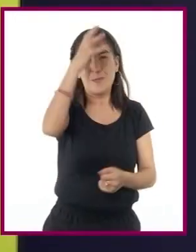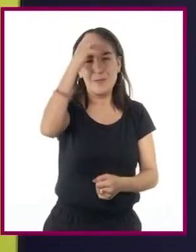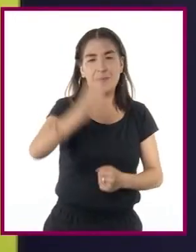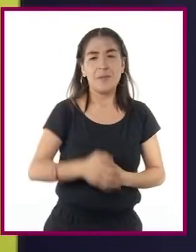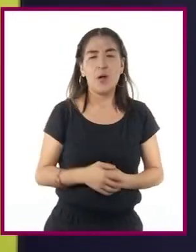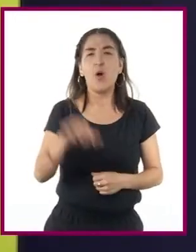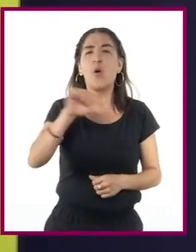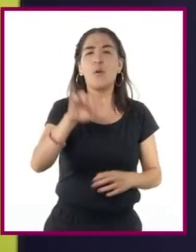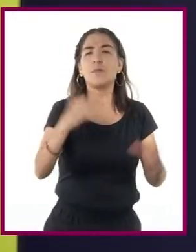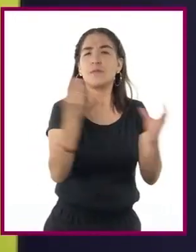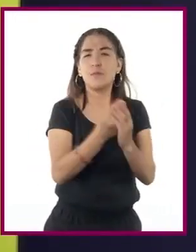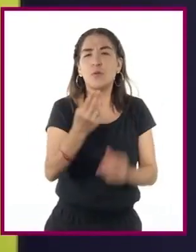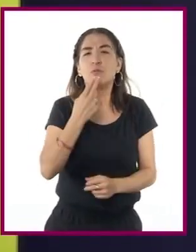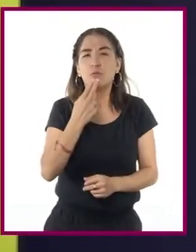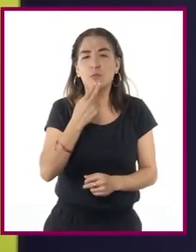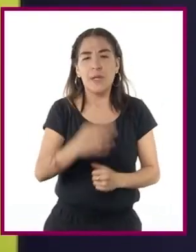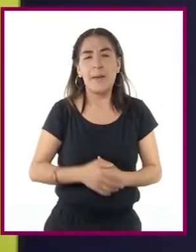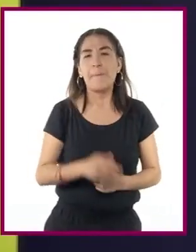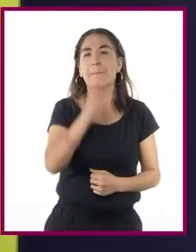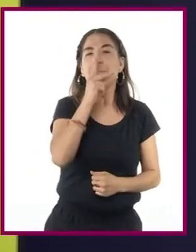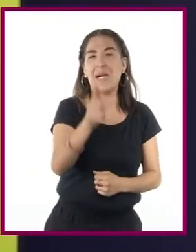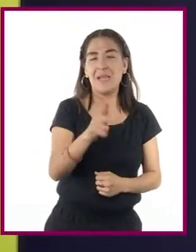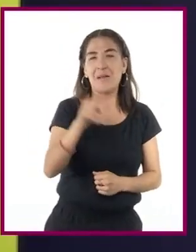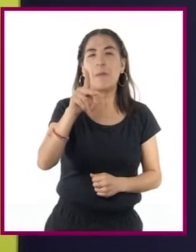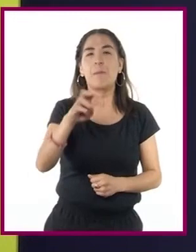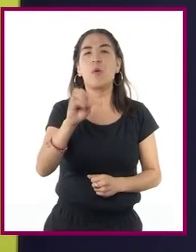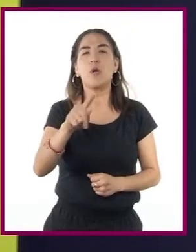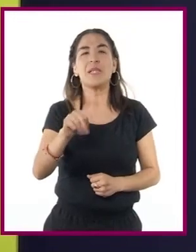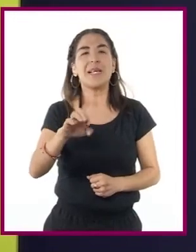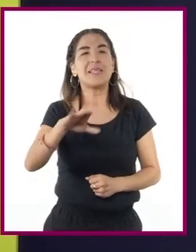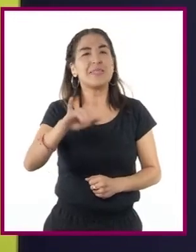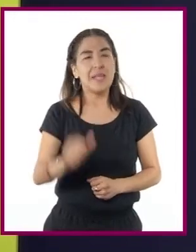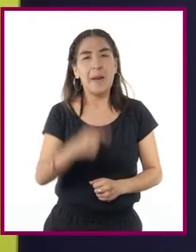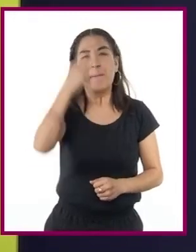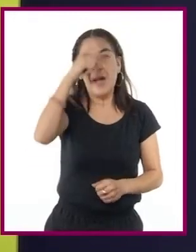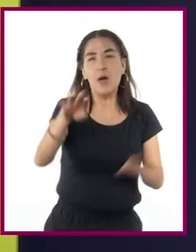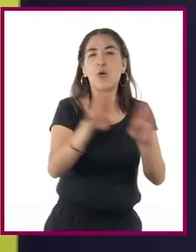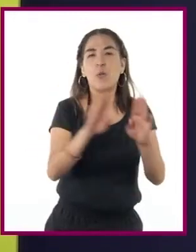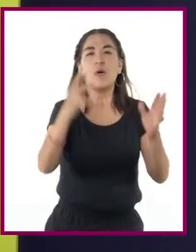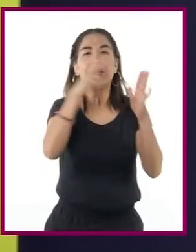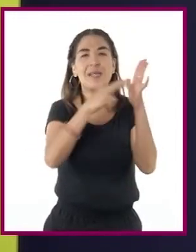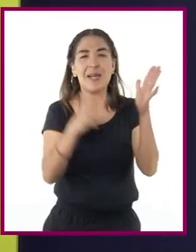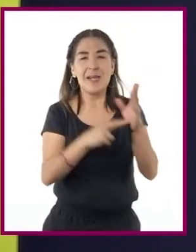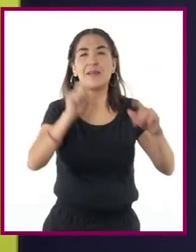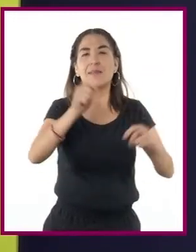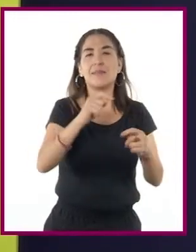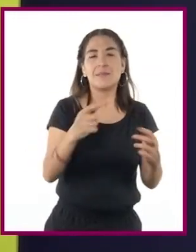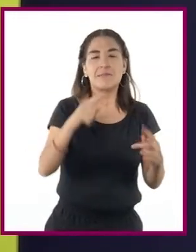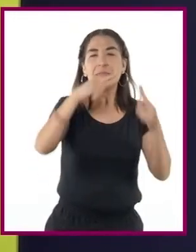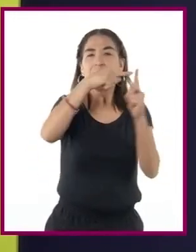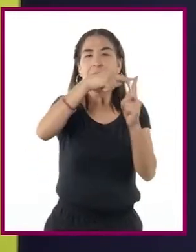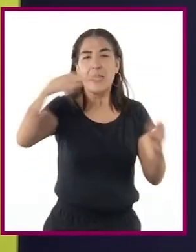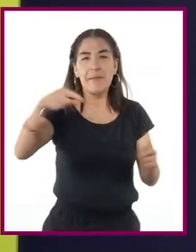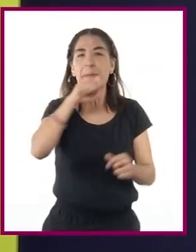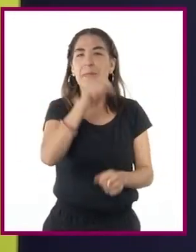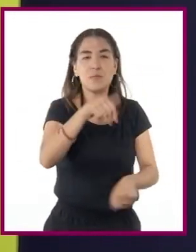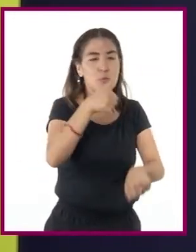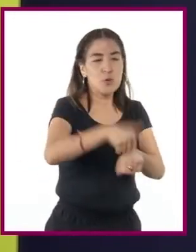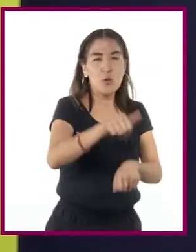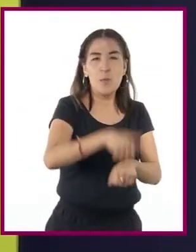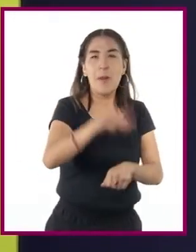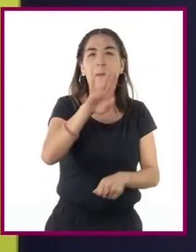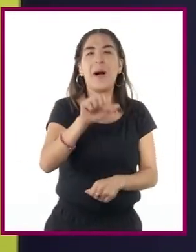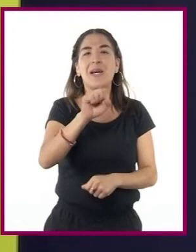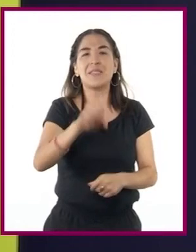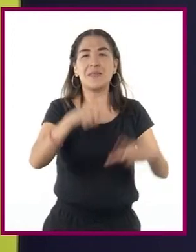esta sesión se utilizó el concepto de potencia, así como la regla para dividir potencias con la misma base, usadas para